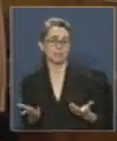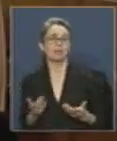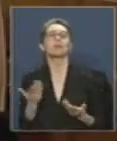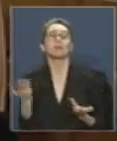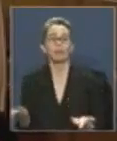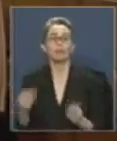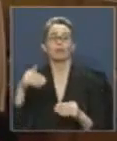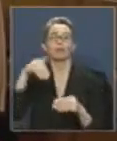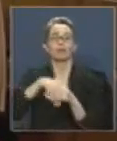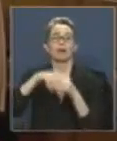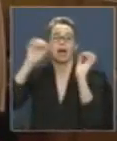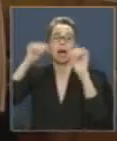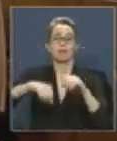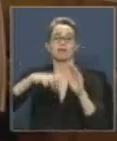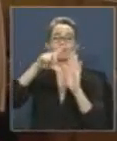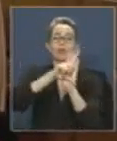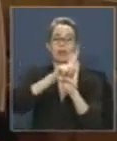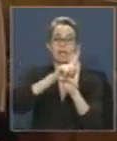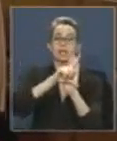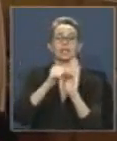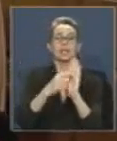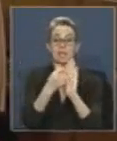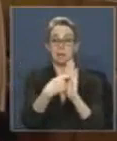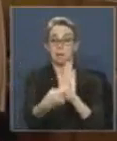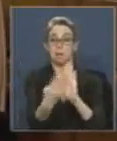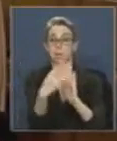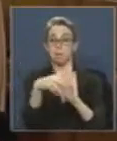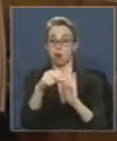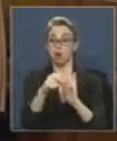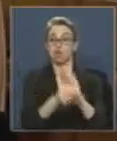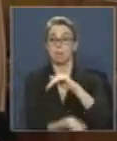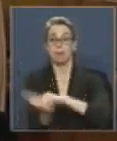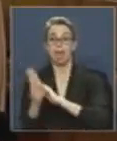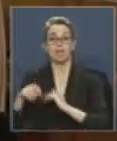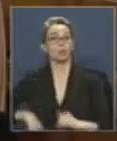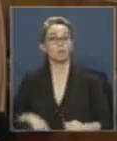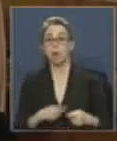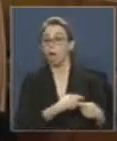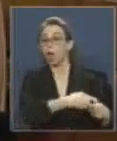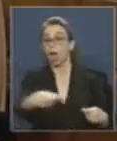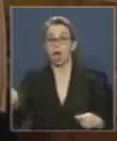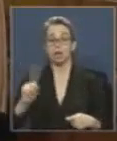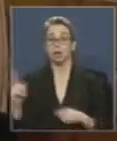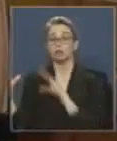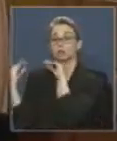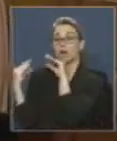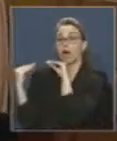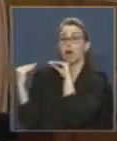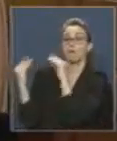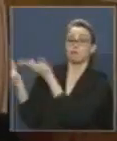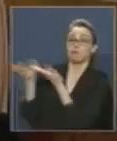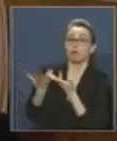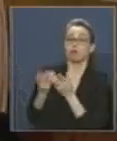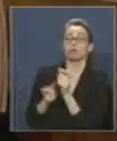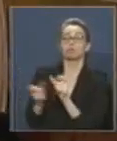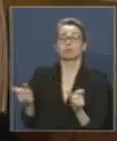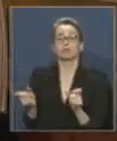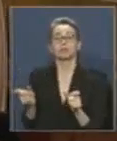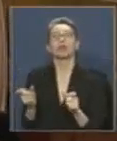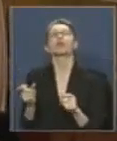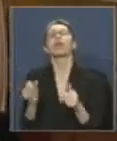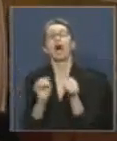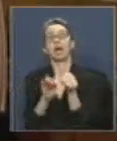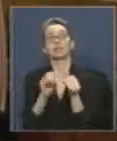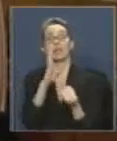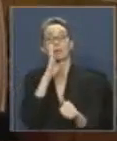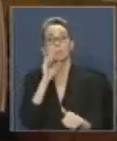ley. Lamentablemente este beneficio no ha llegado a quienes correspondían. Por eso han hablado conmigo asistentes de la educación de la provincia de